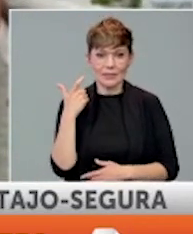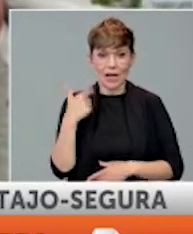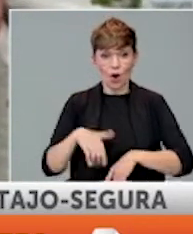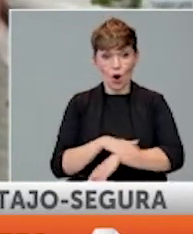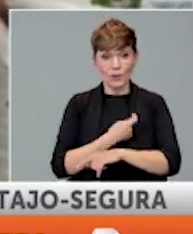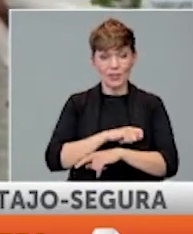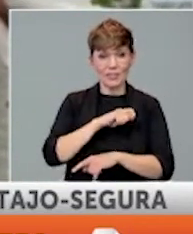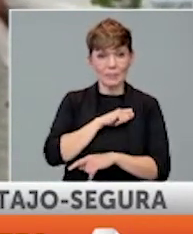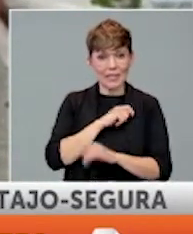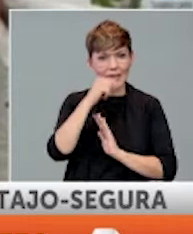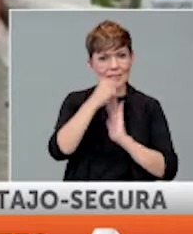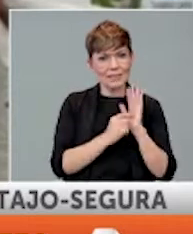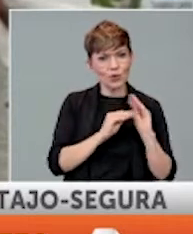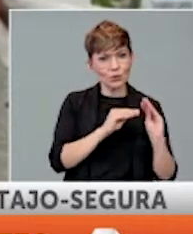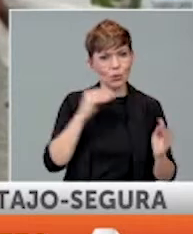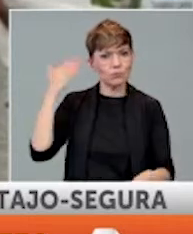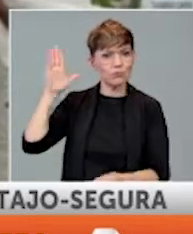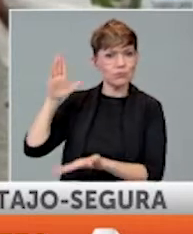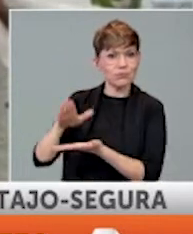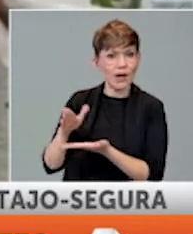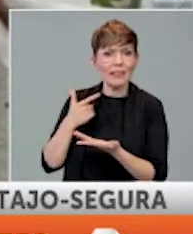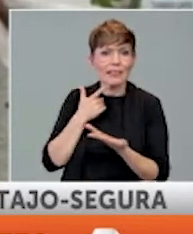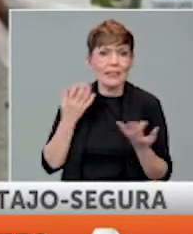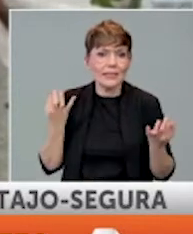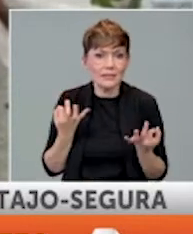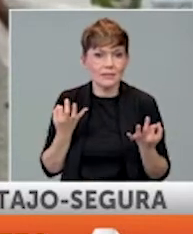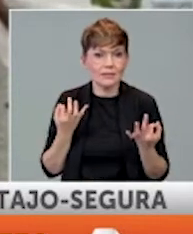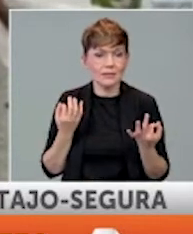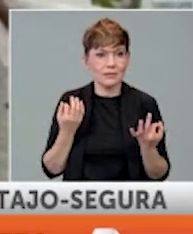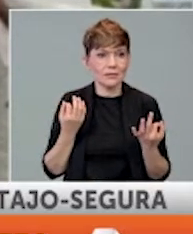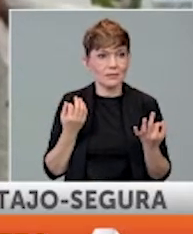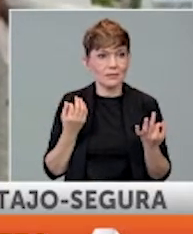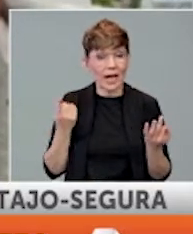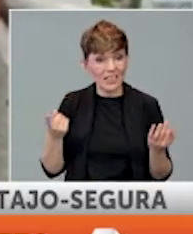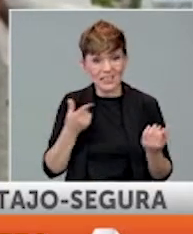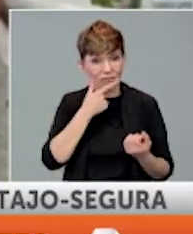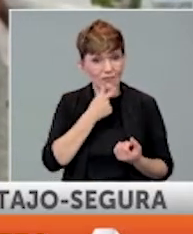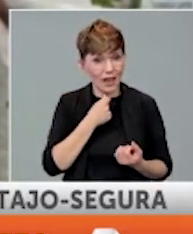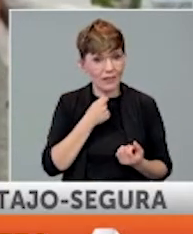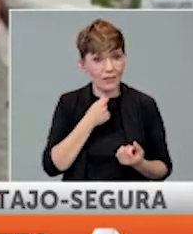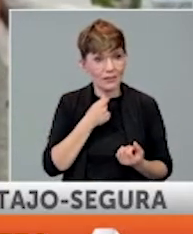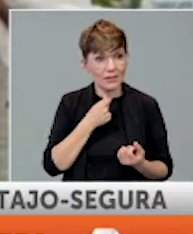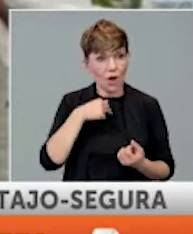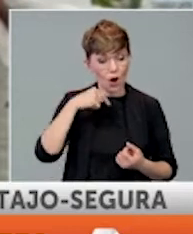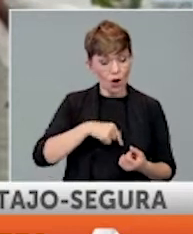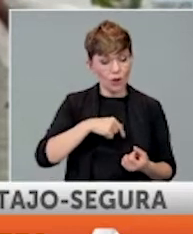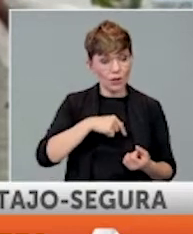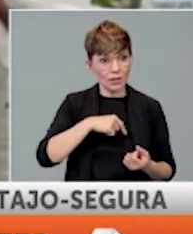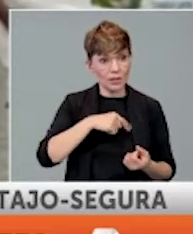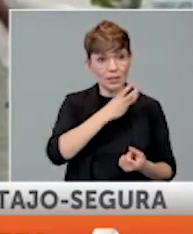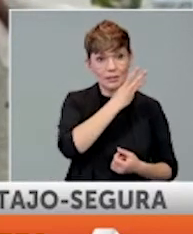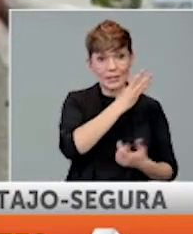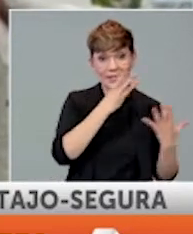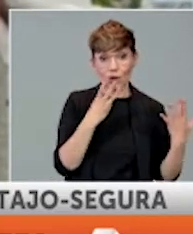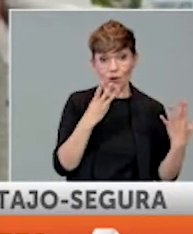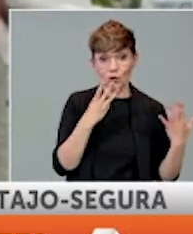los hectómetros cúbicos que dejarían de trasvasarse? No sé si esto es así, tan simple como que de golpe y porrazo lo que de un día son